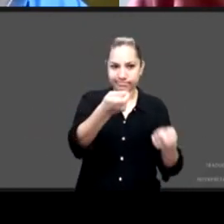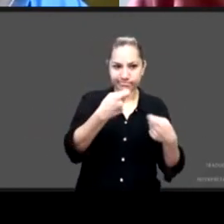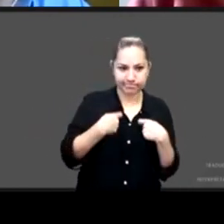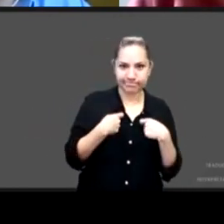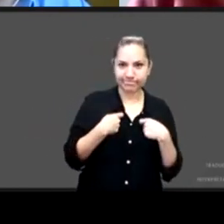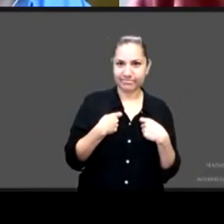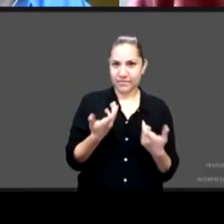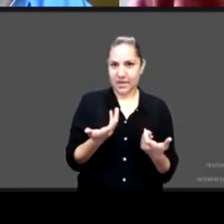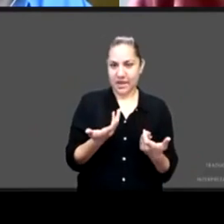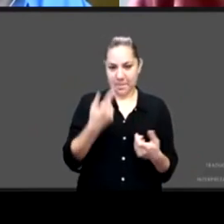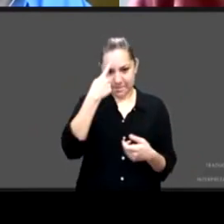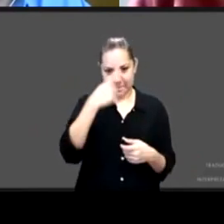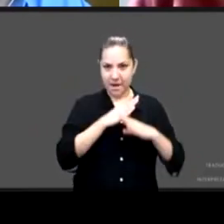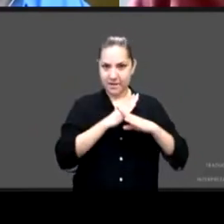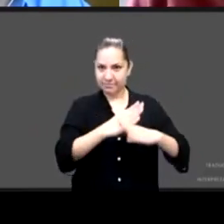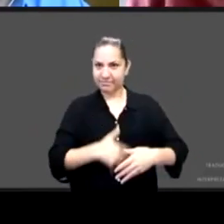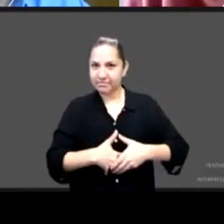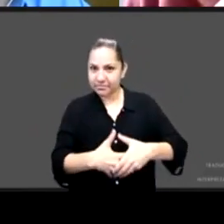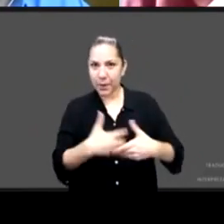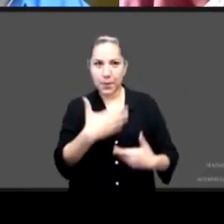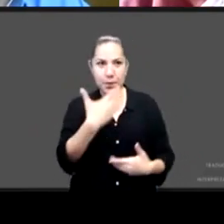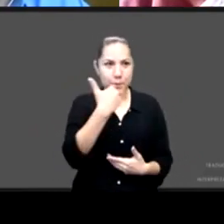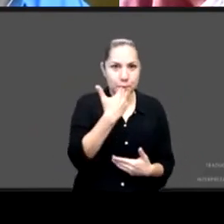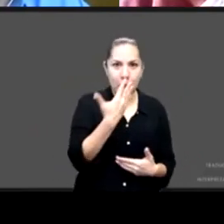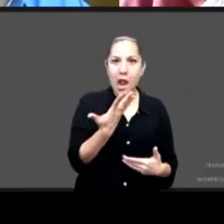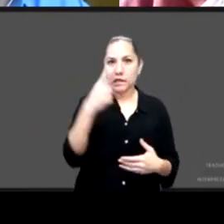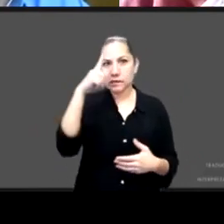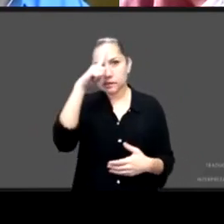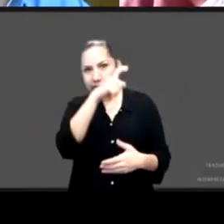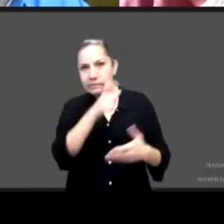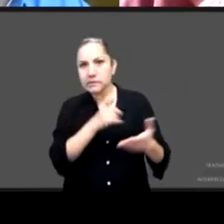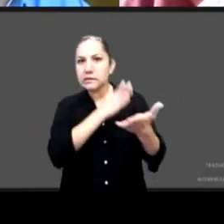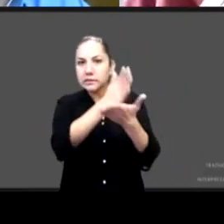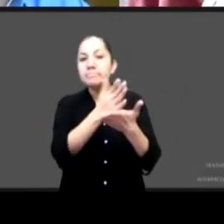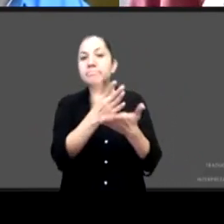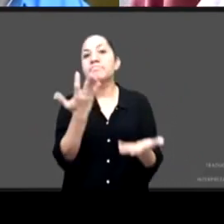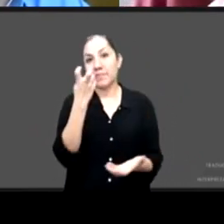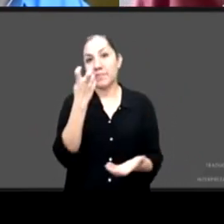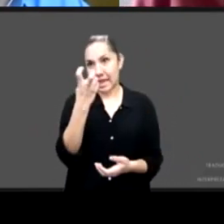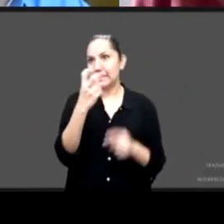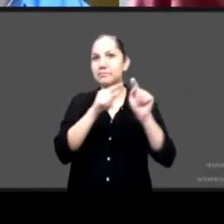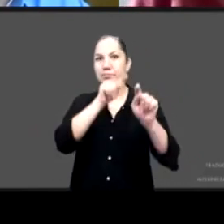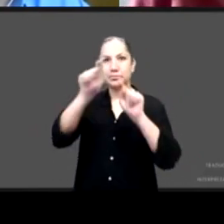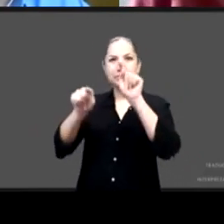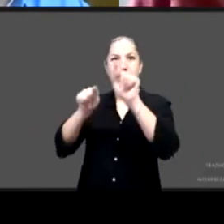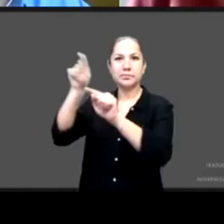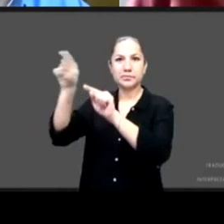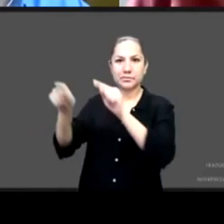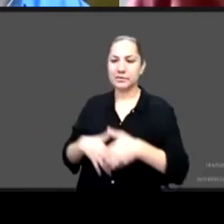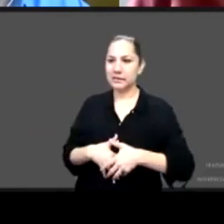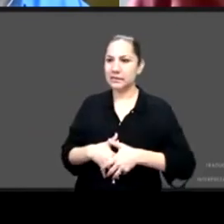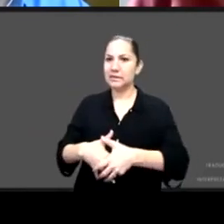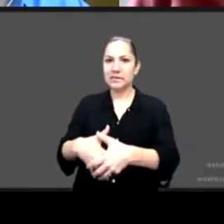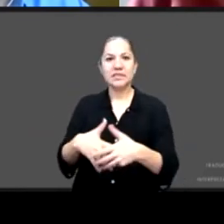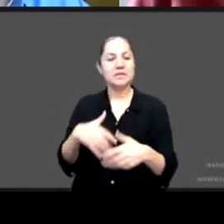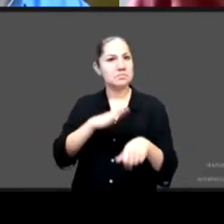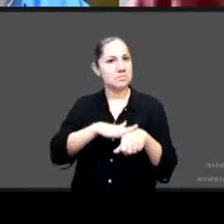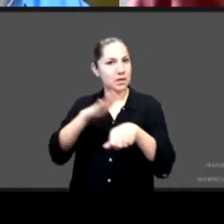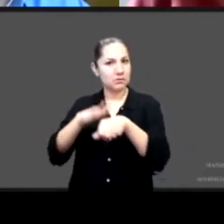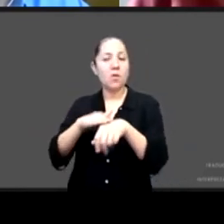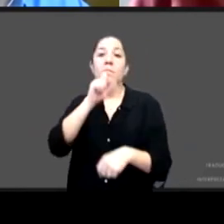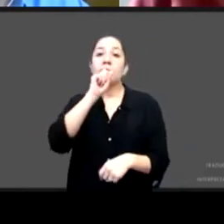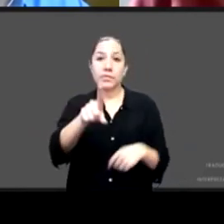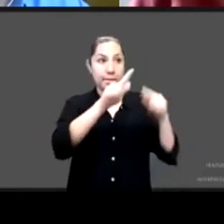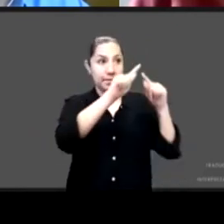si pensamos que también es un coco ahorita para nuestros compañeros en las entidades federativas que coordinan el programa de cómo hacerle, cómo conectar,